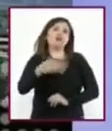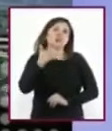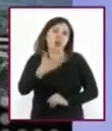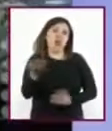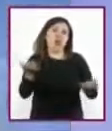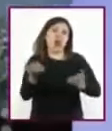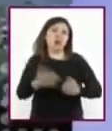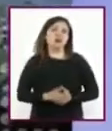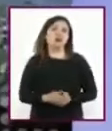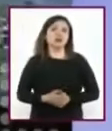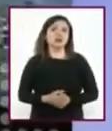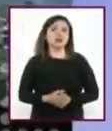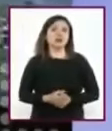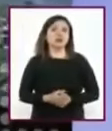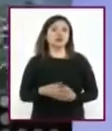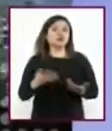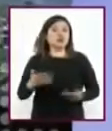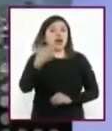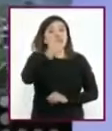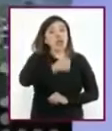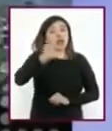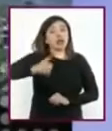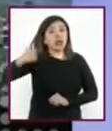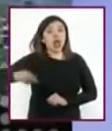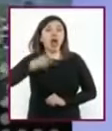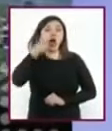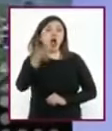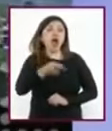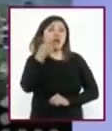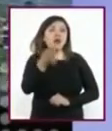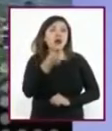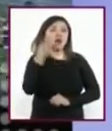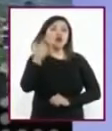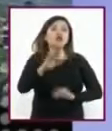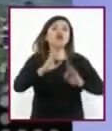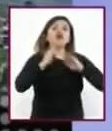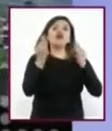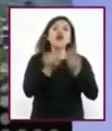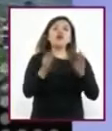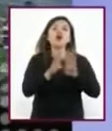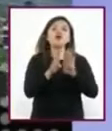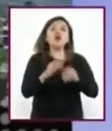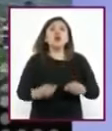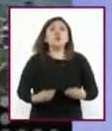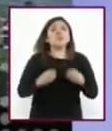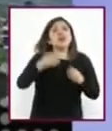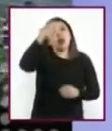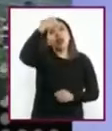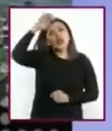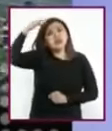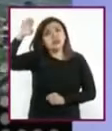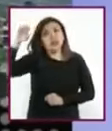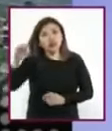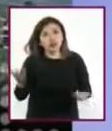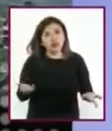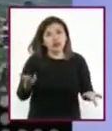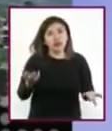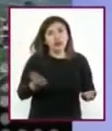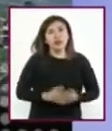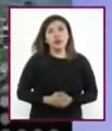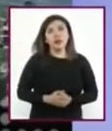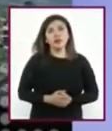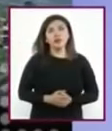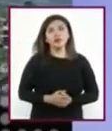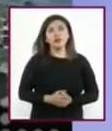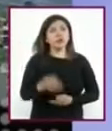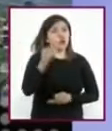¿no? Bueno, cada quien habla a su forma de ser, a su forma de vivir. Y